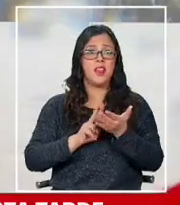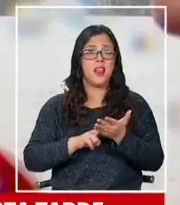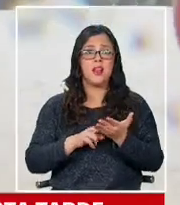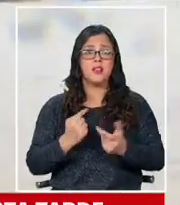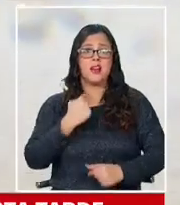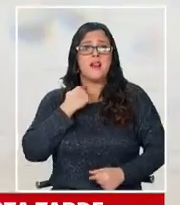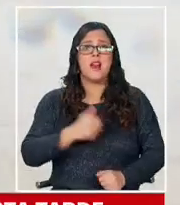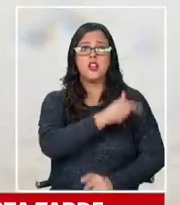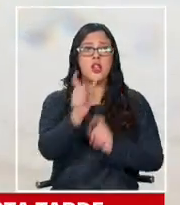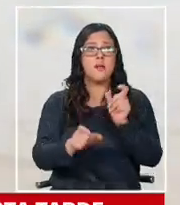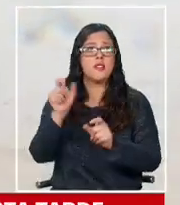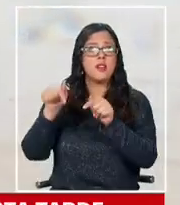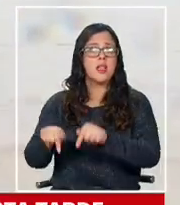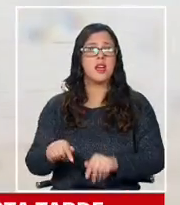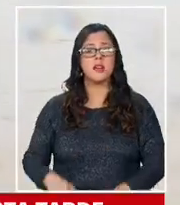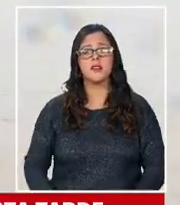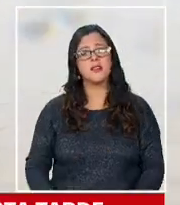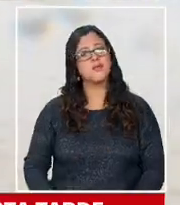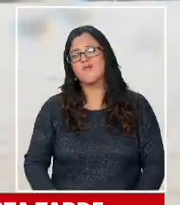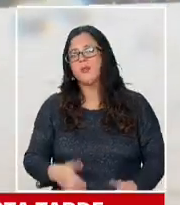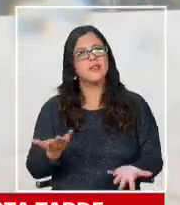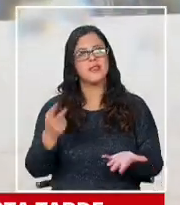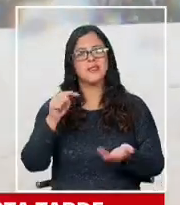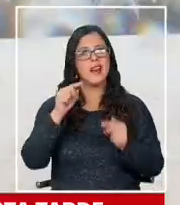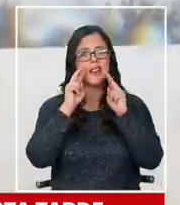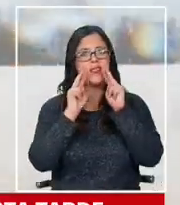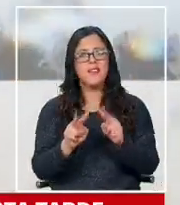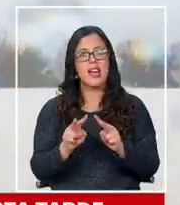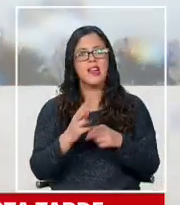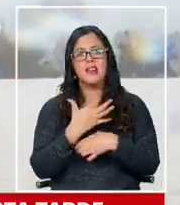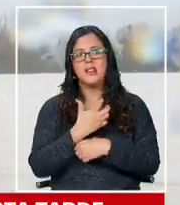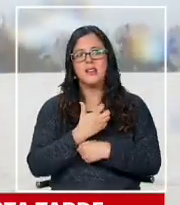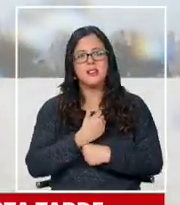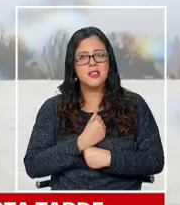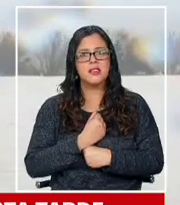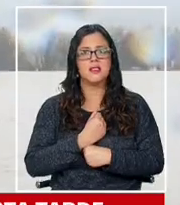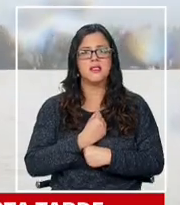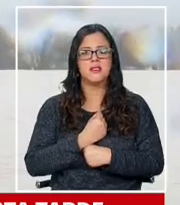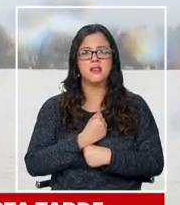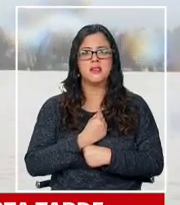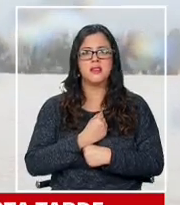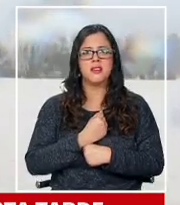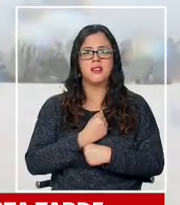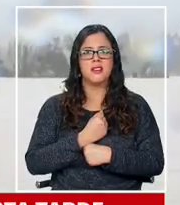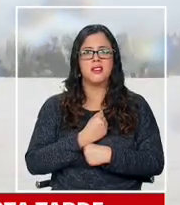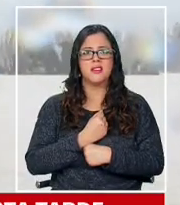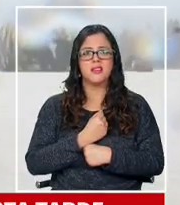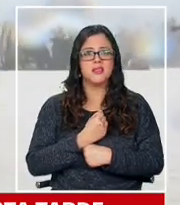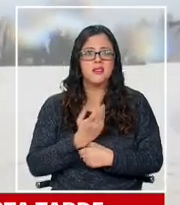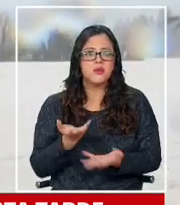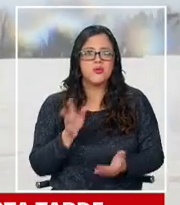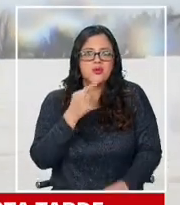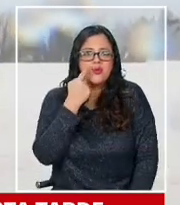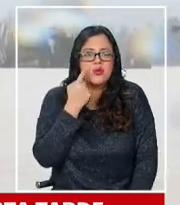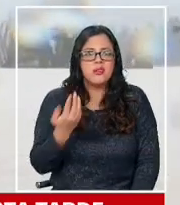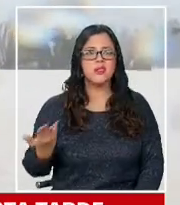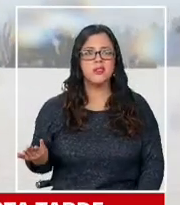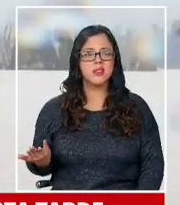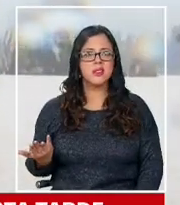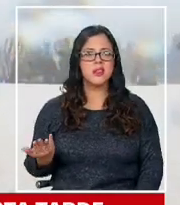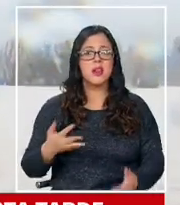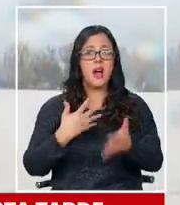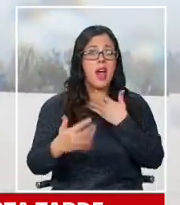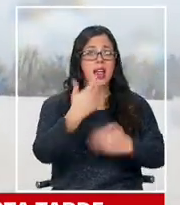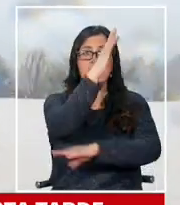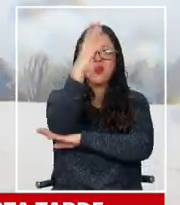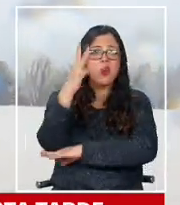todos los que estamos acá. Es una imagen desgarradora poder vivir todo esto. que comúnmente no se ve, porque así es la